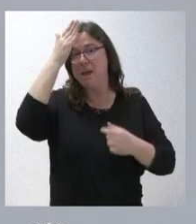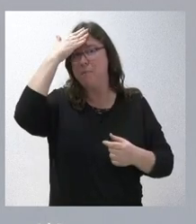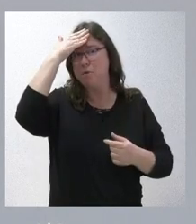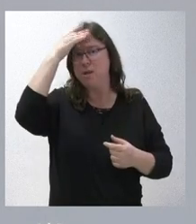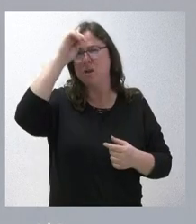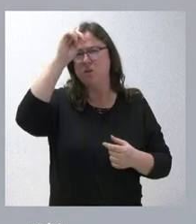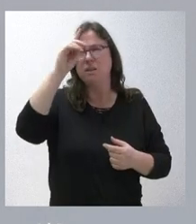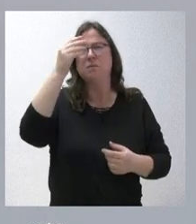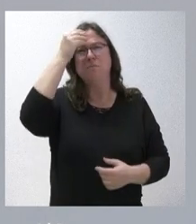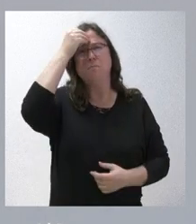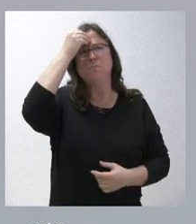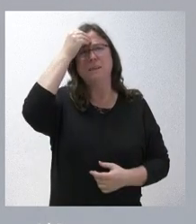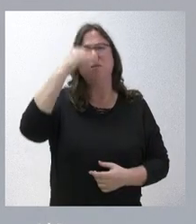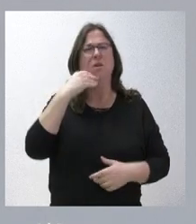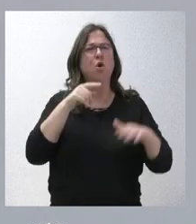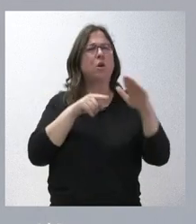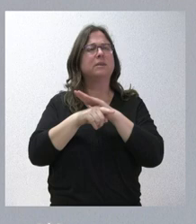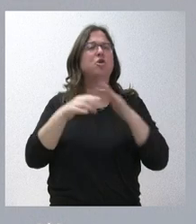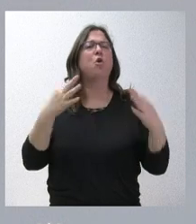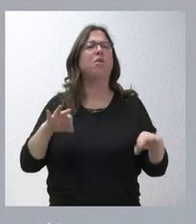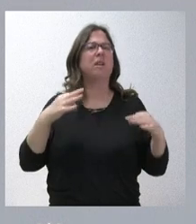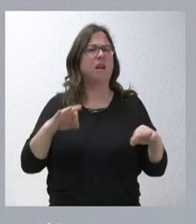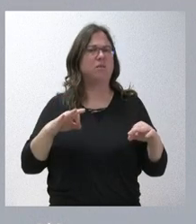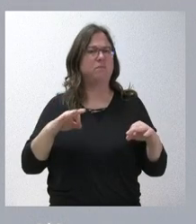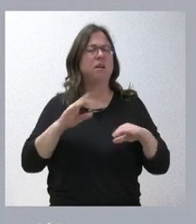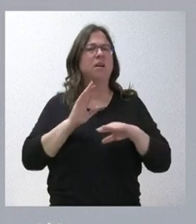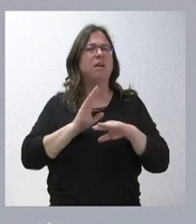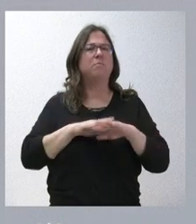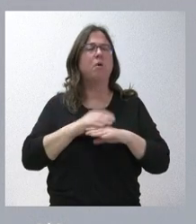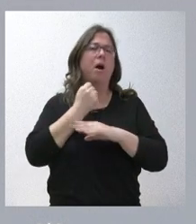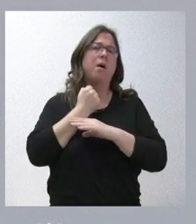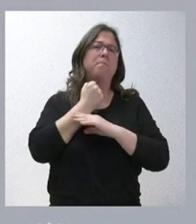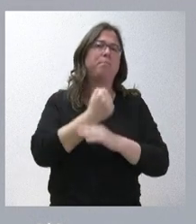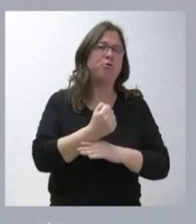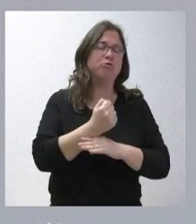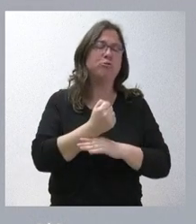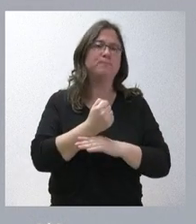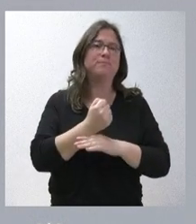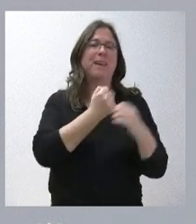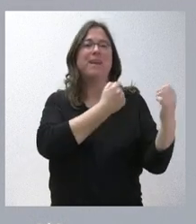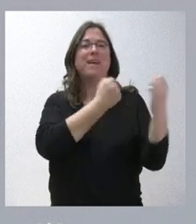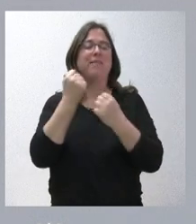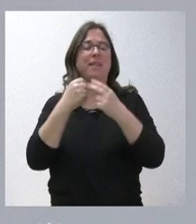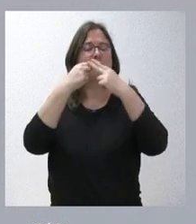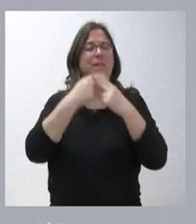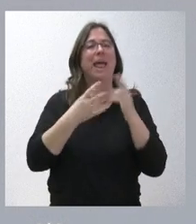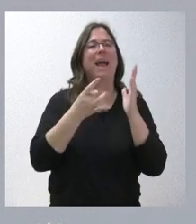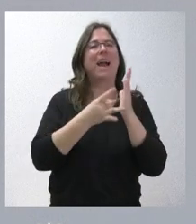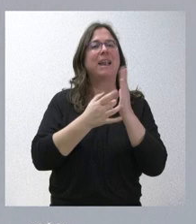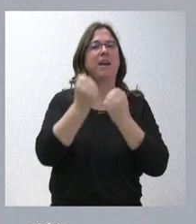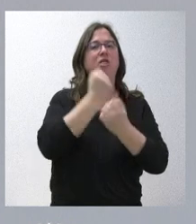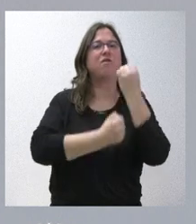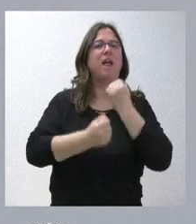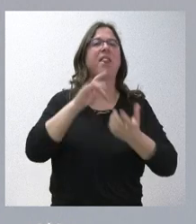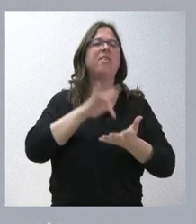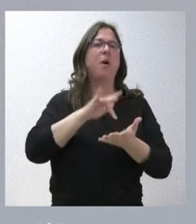que se refiere a un trámite ordinario en torno básicamente a contar con el apoyo de las entidades que miden la calificación financiera de la deuda de la